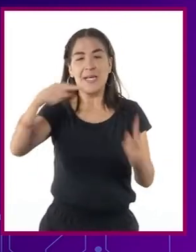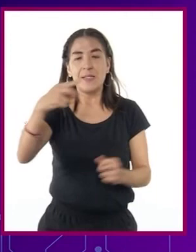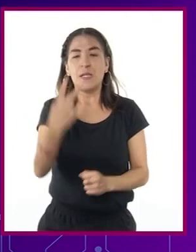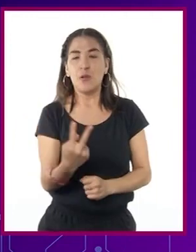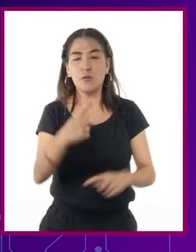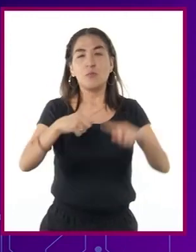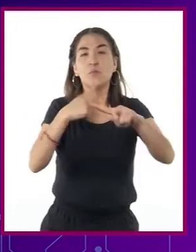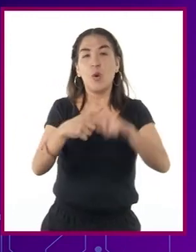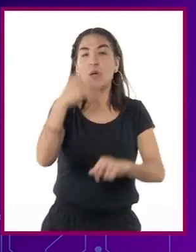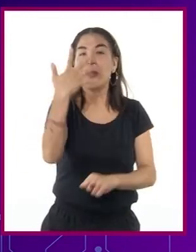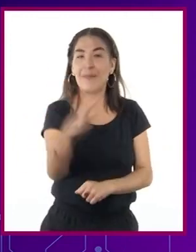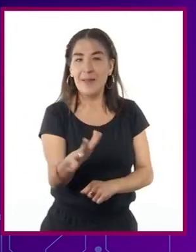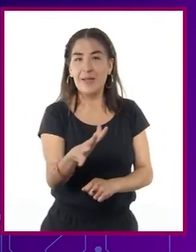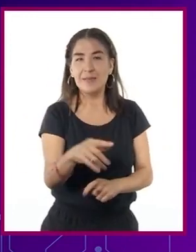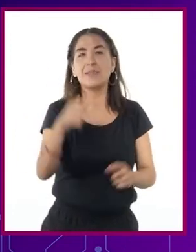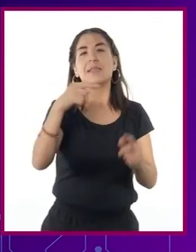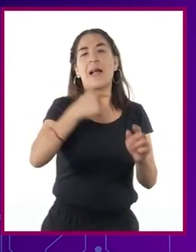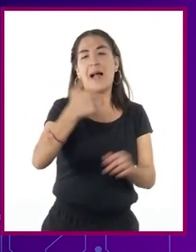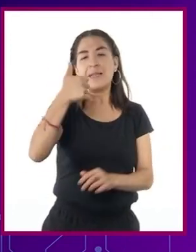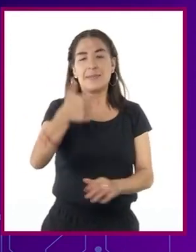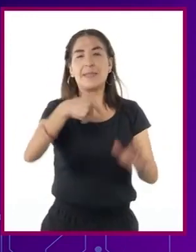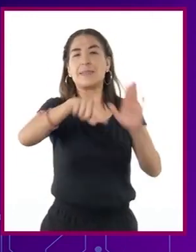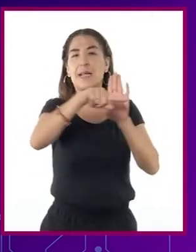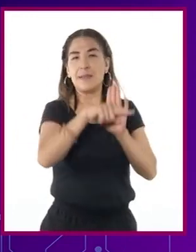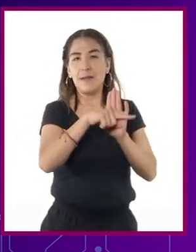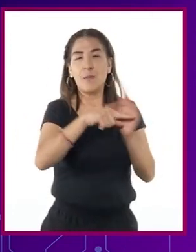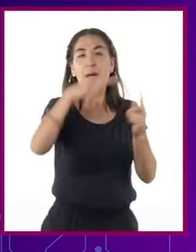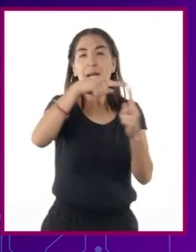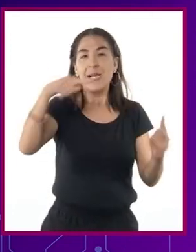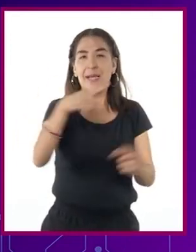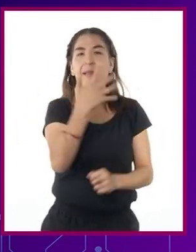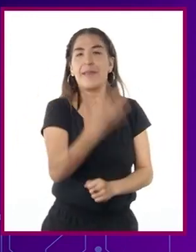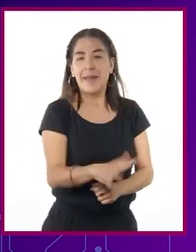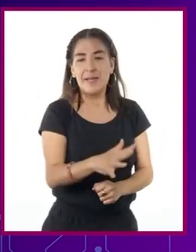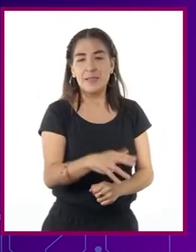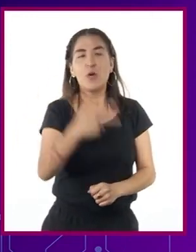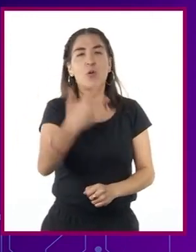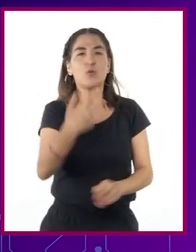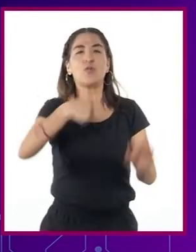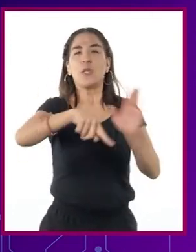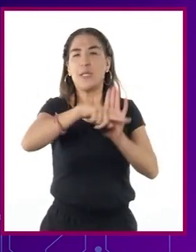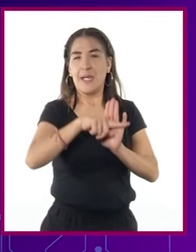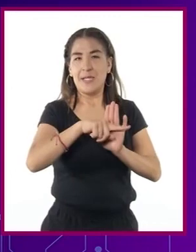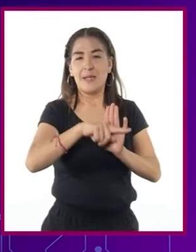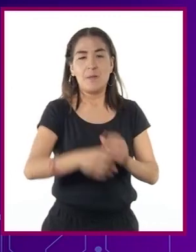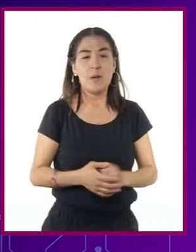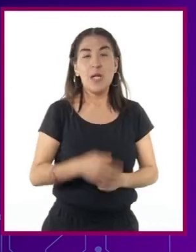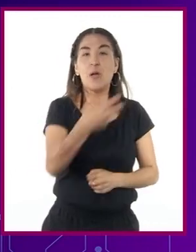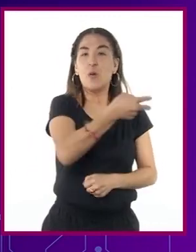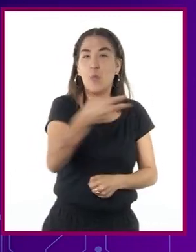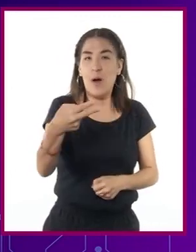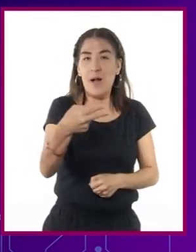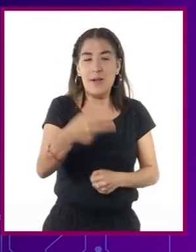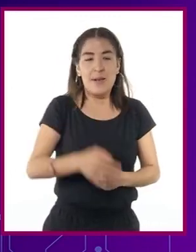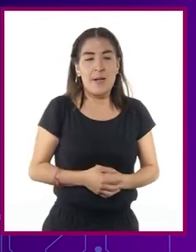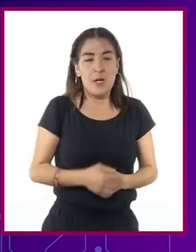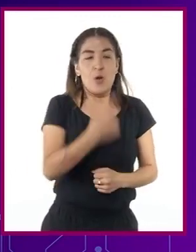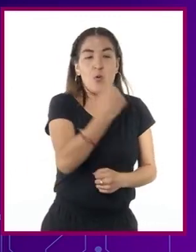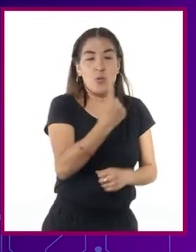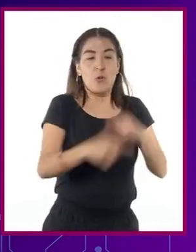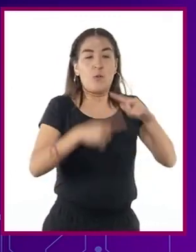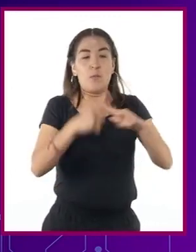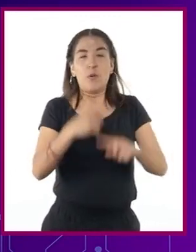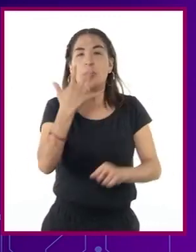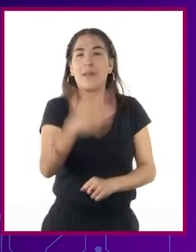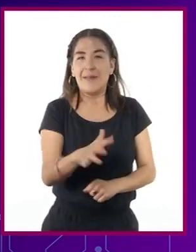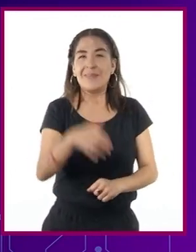2 por 10 a la 6 negativo entre 10 a la 8 negativo, igual a 1 por 10